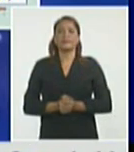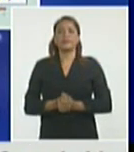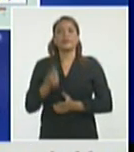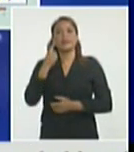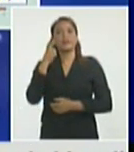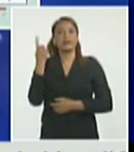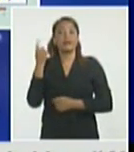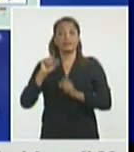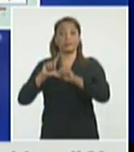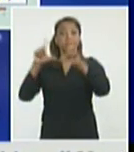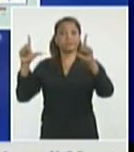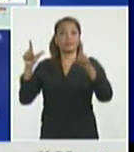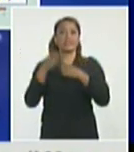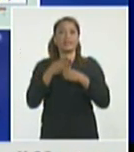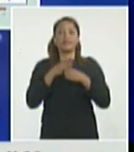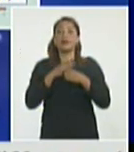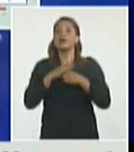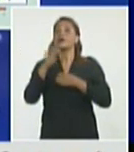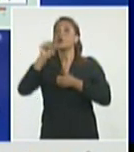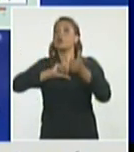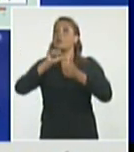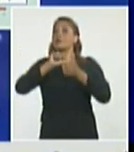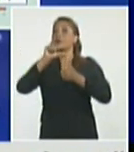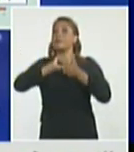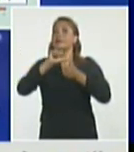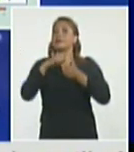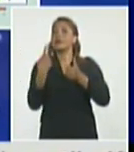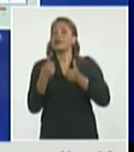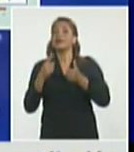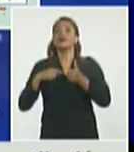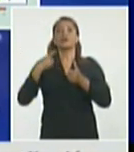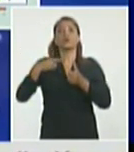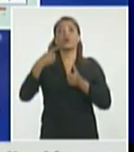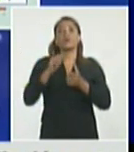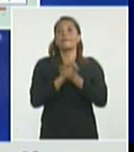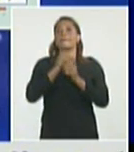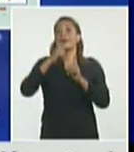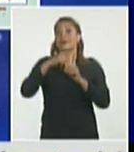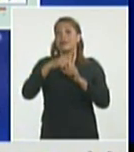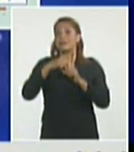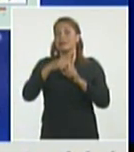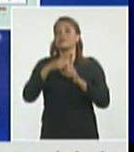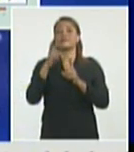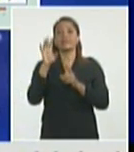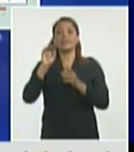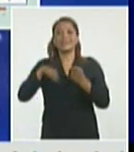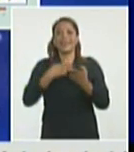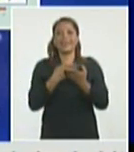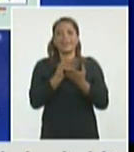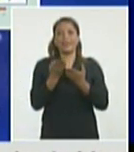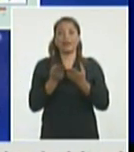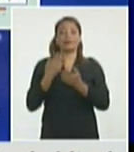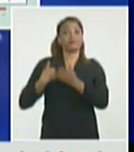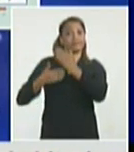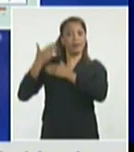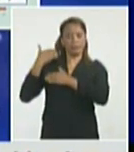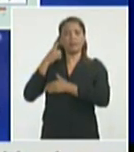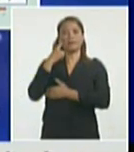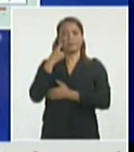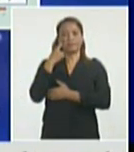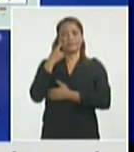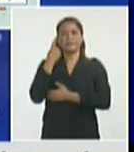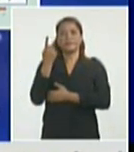Este gráfico refleja el comportamiento de la incidencia de matanza en los últimos 15 días. Ahí lo tienen. Vean